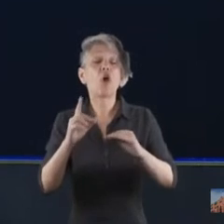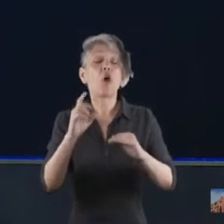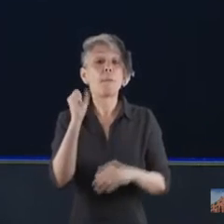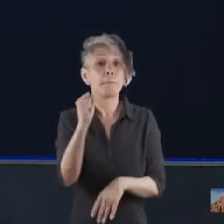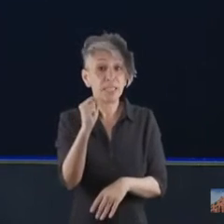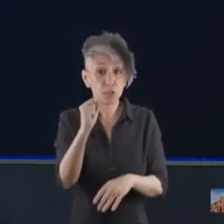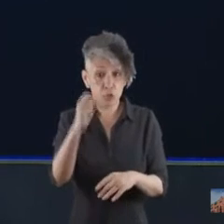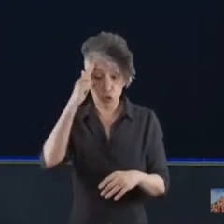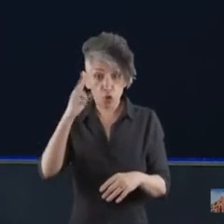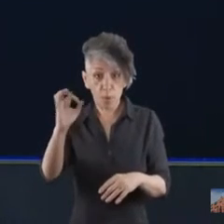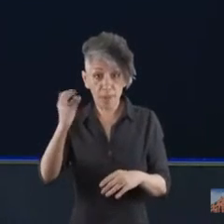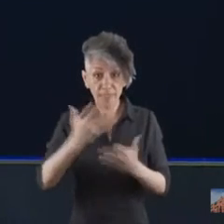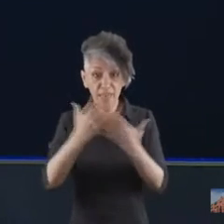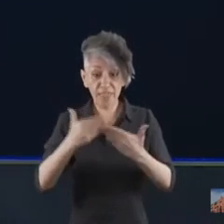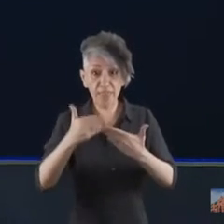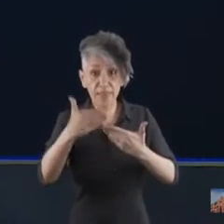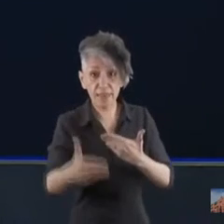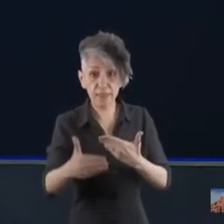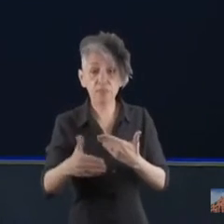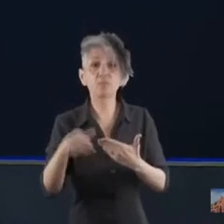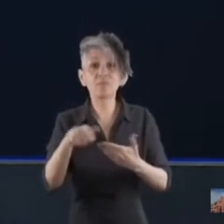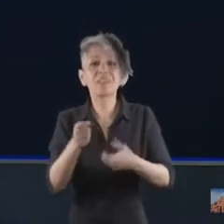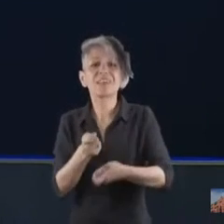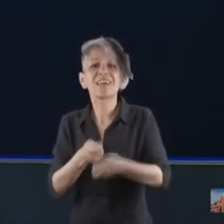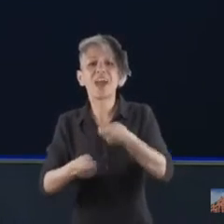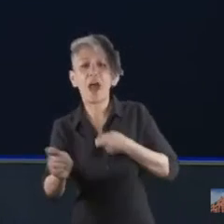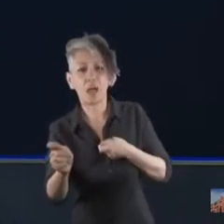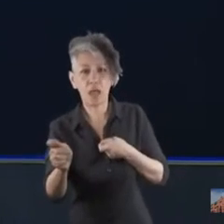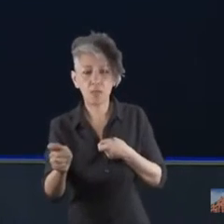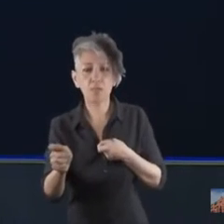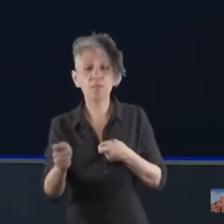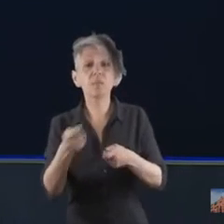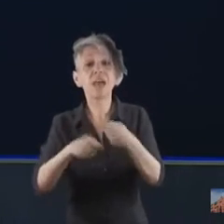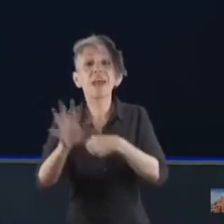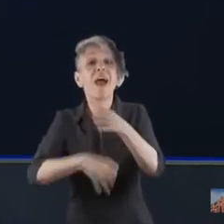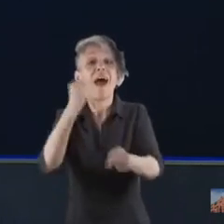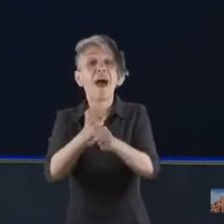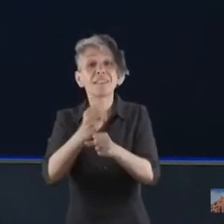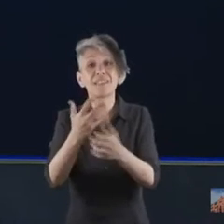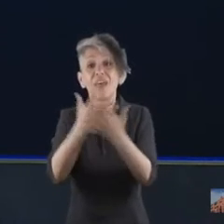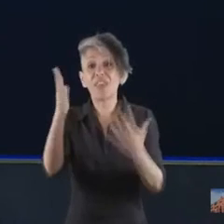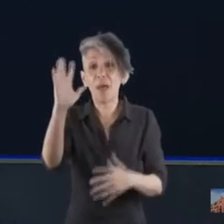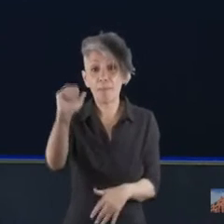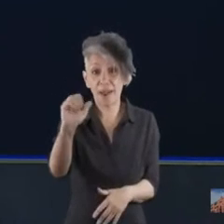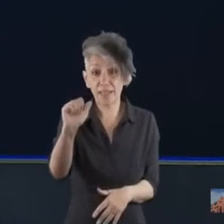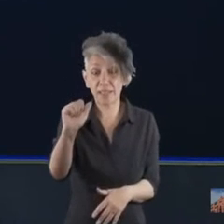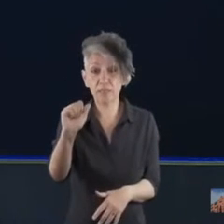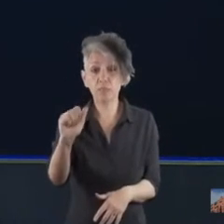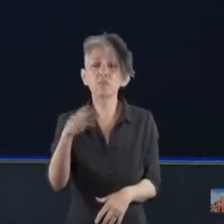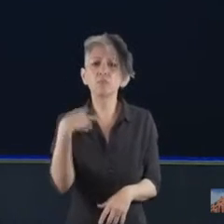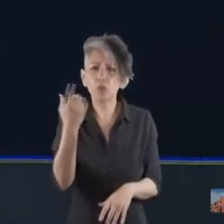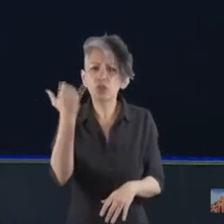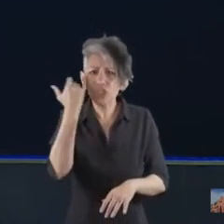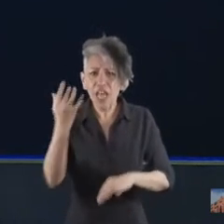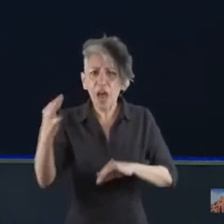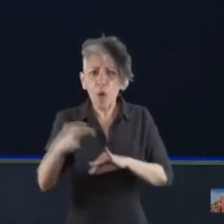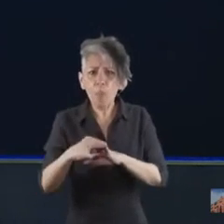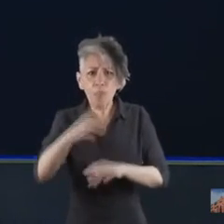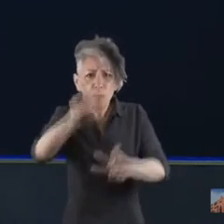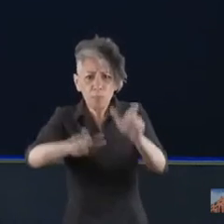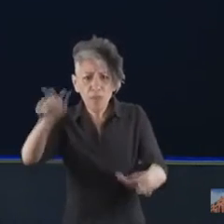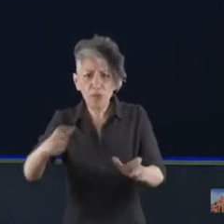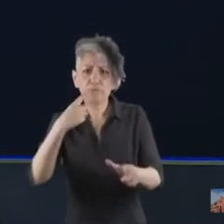90 días canje que finalizará el martes para el cual ya tenemos compromisos de adhesión de más del